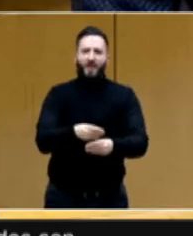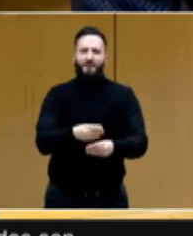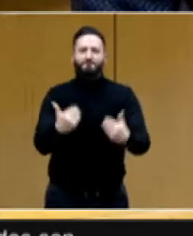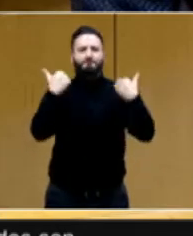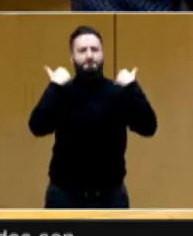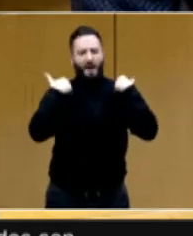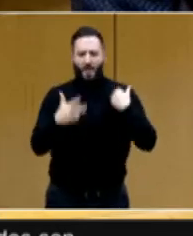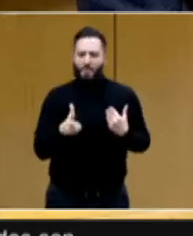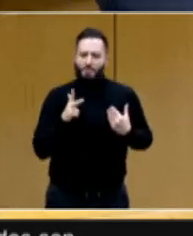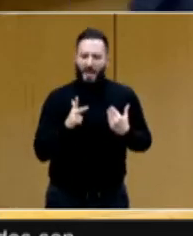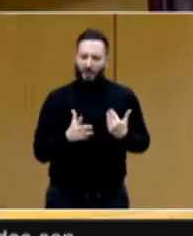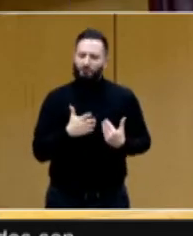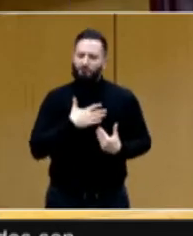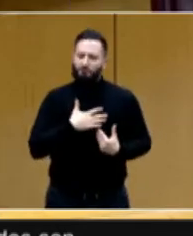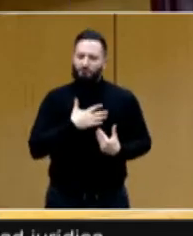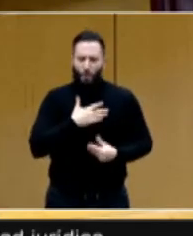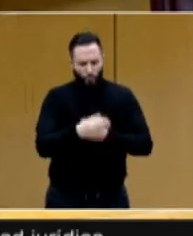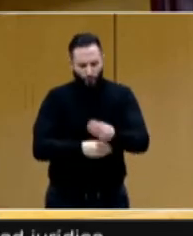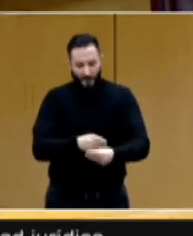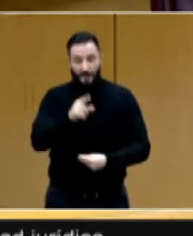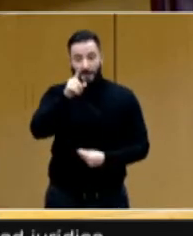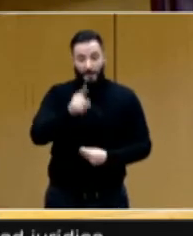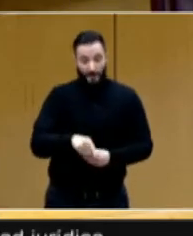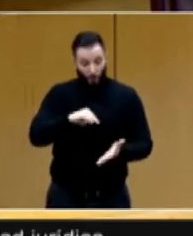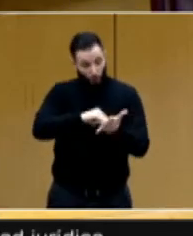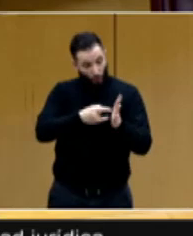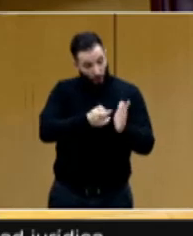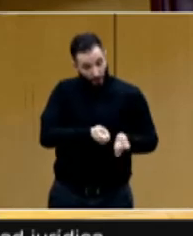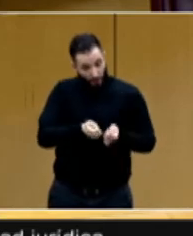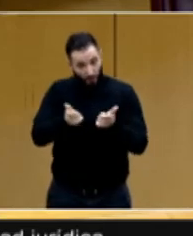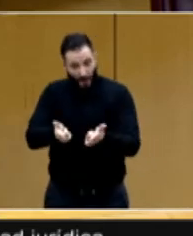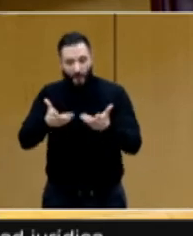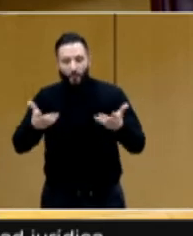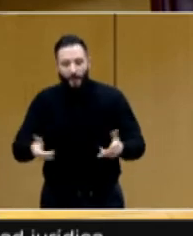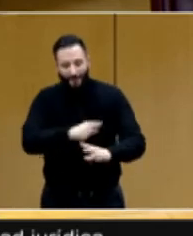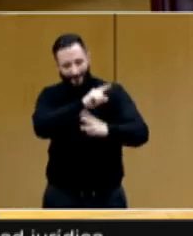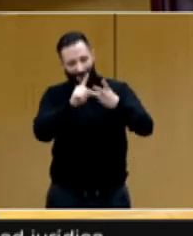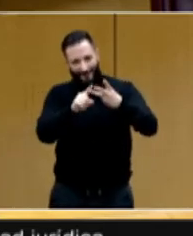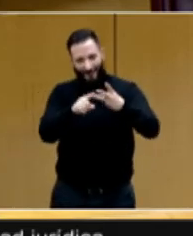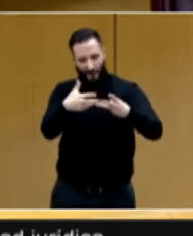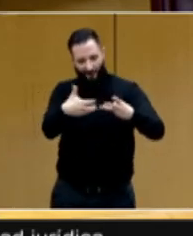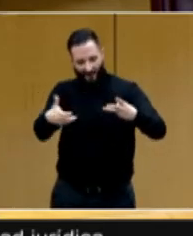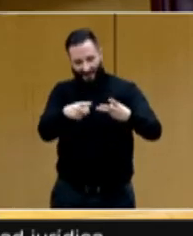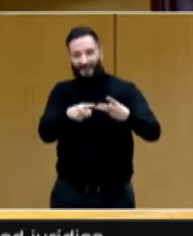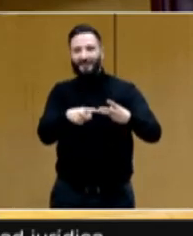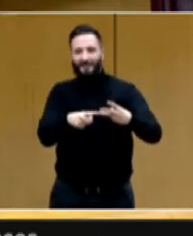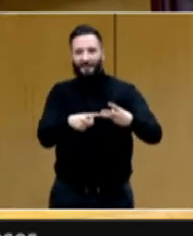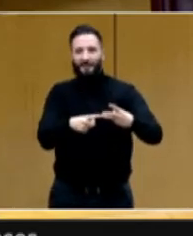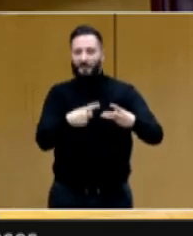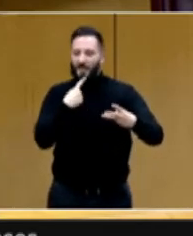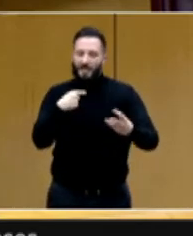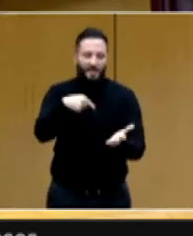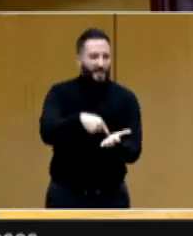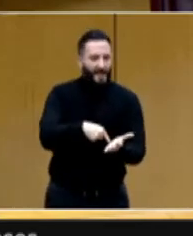derechos y la solución para que eso sea posible es el apartado tercero que lo que exige es que